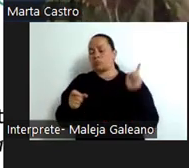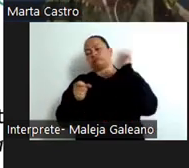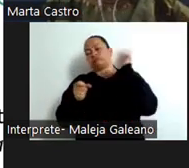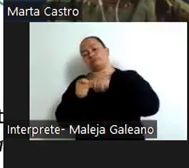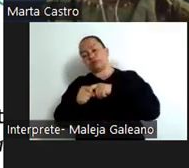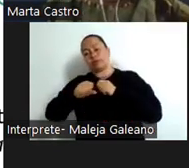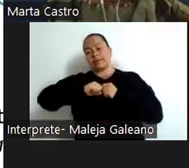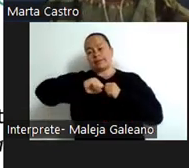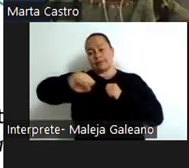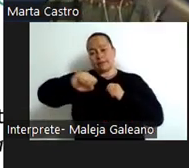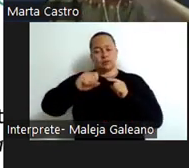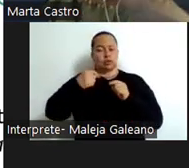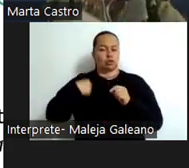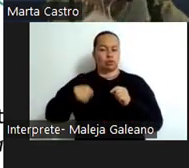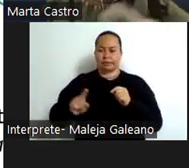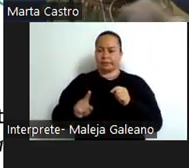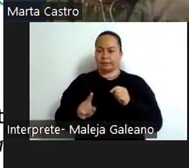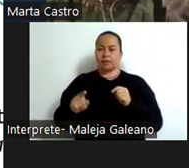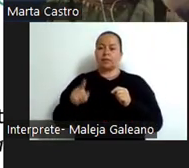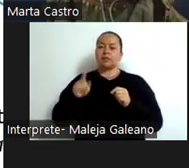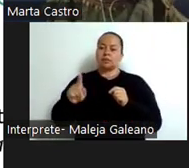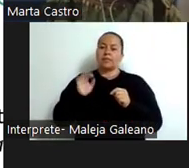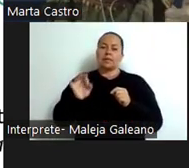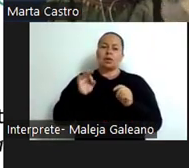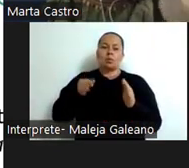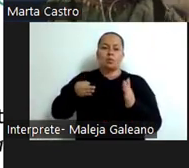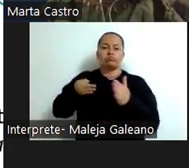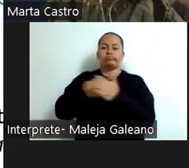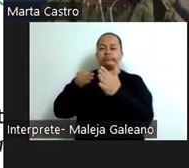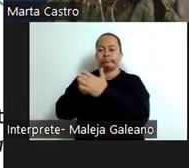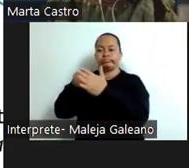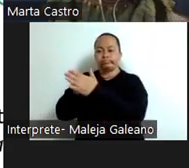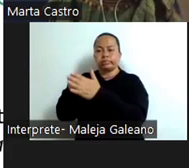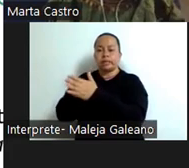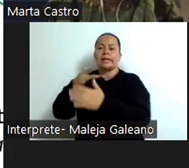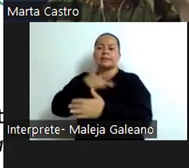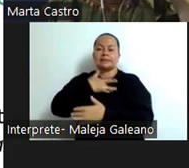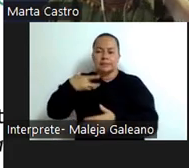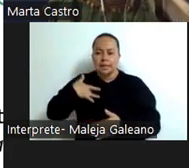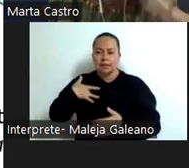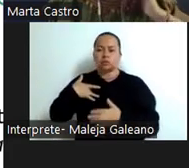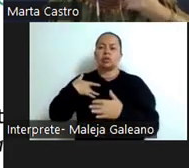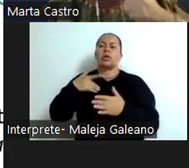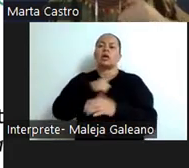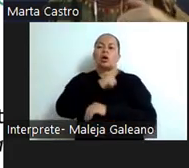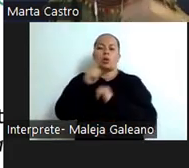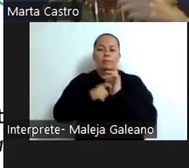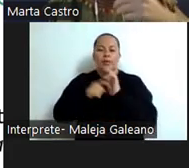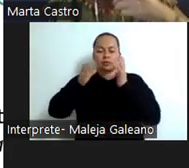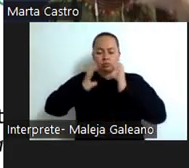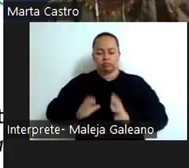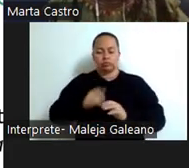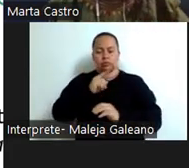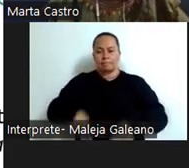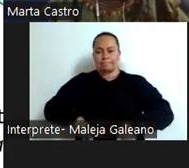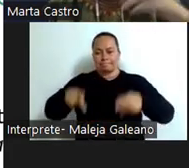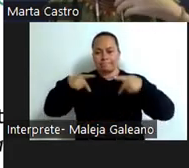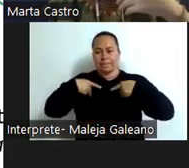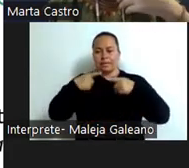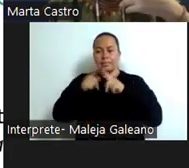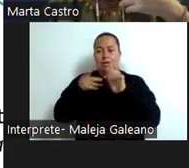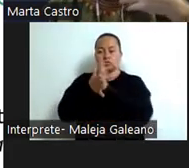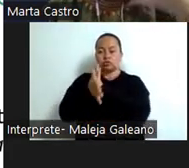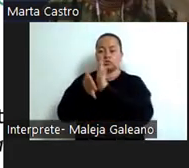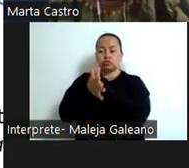siempre está vinculado o tutelado a través del derecho a la salud el derecho a la integridad el derecho a la vida pero no lo menciona en su